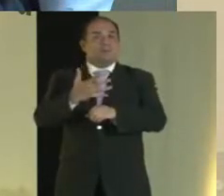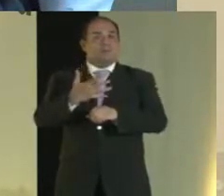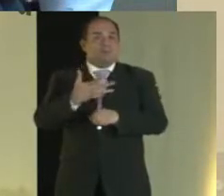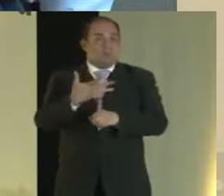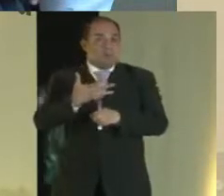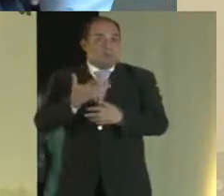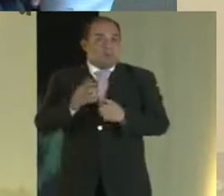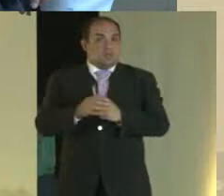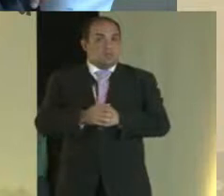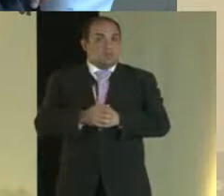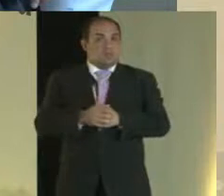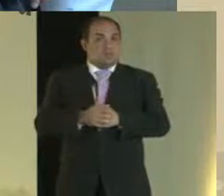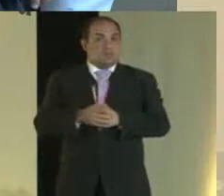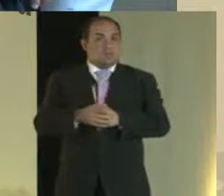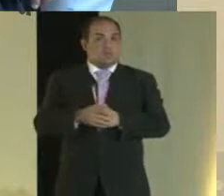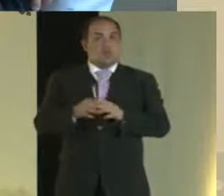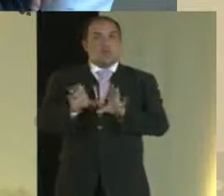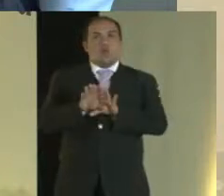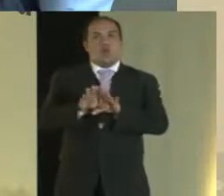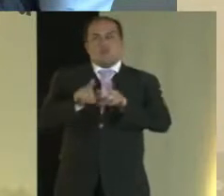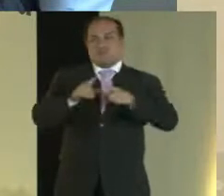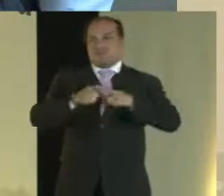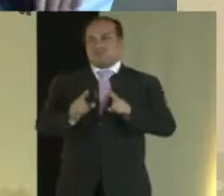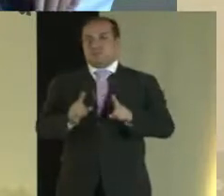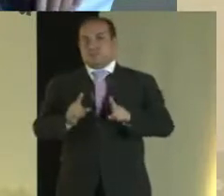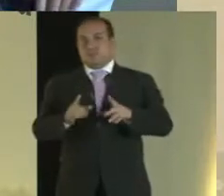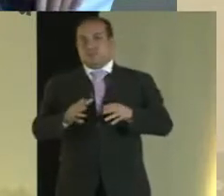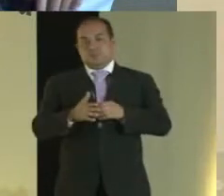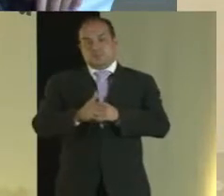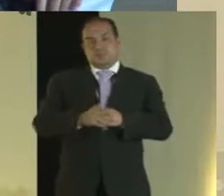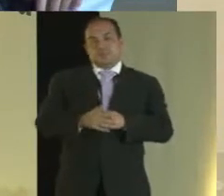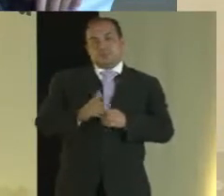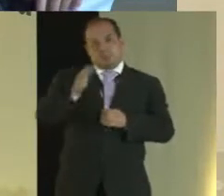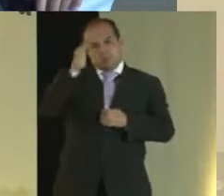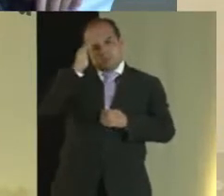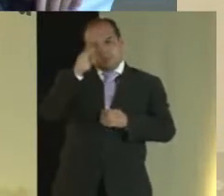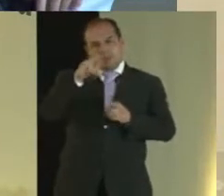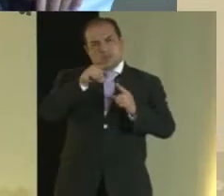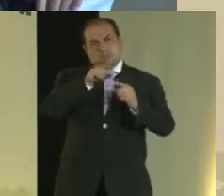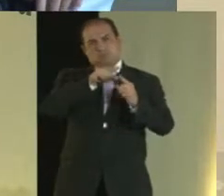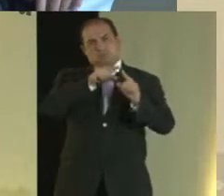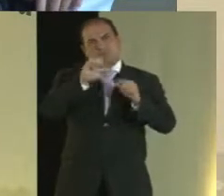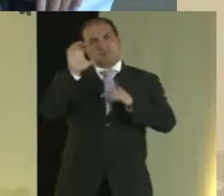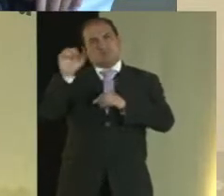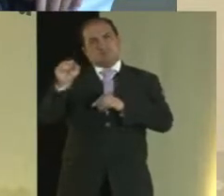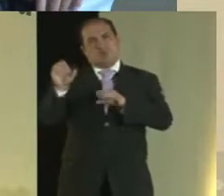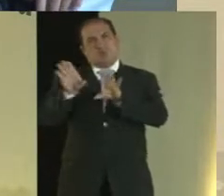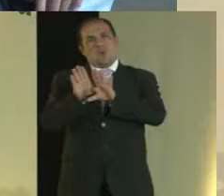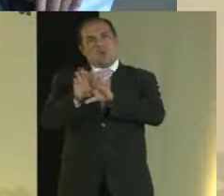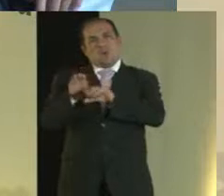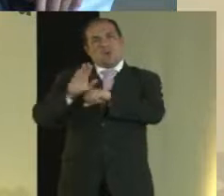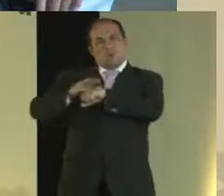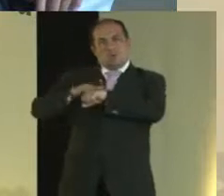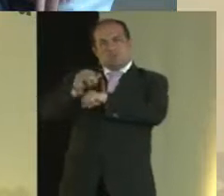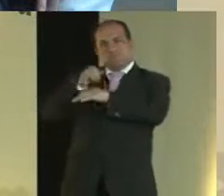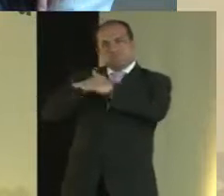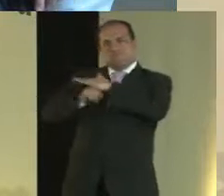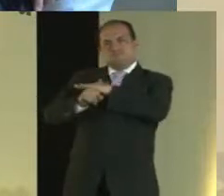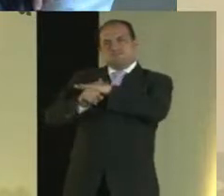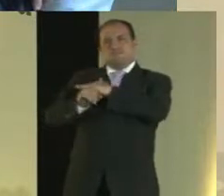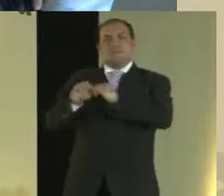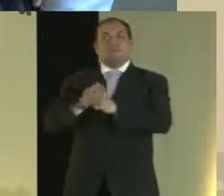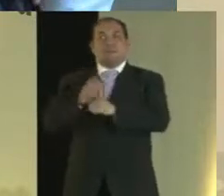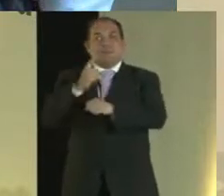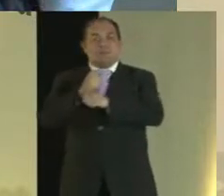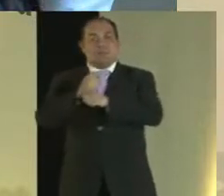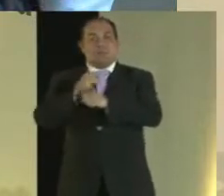que resultan muy excepcionales si nos ponemos a pensar en ellos con un poco más de detenimiento. En primer lugar,